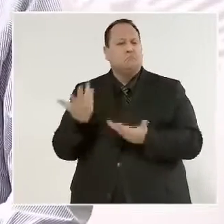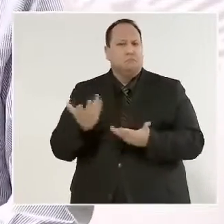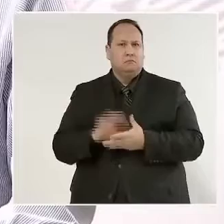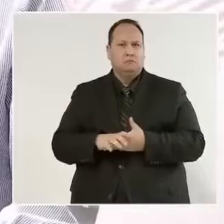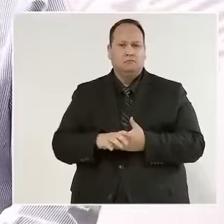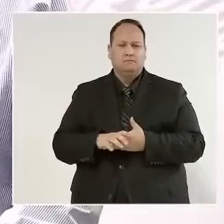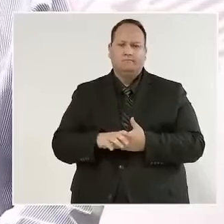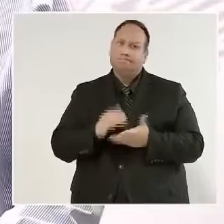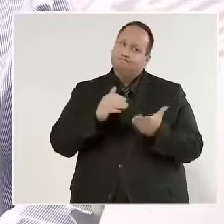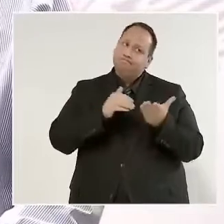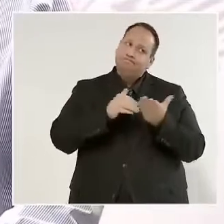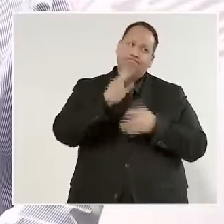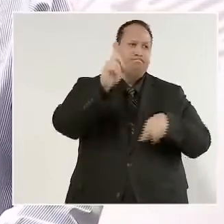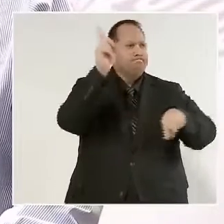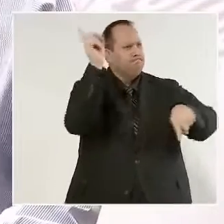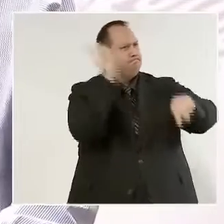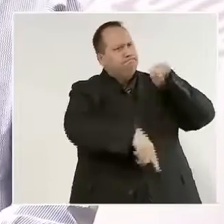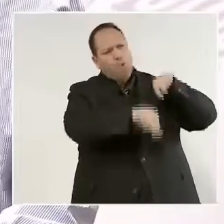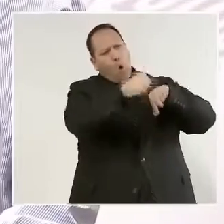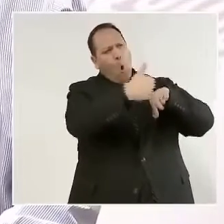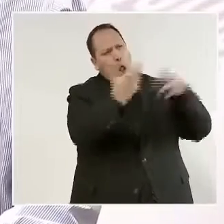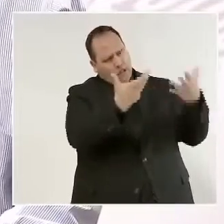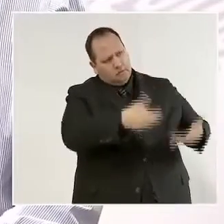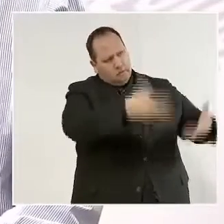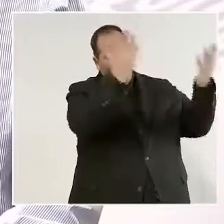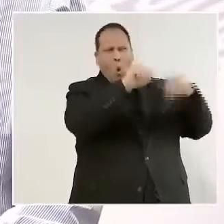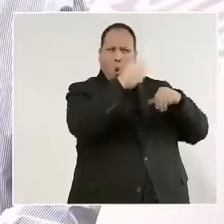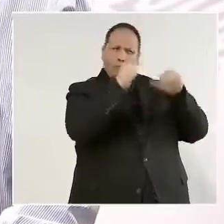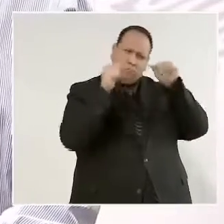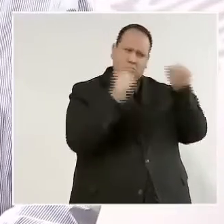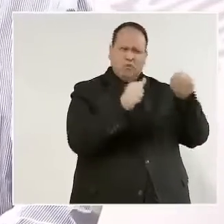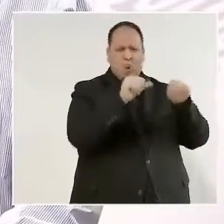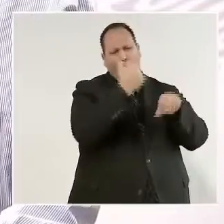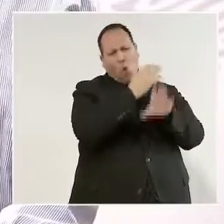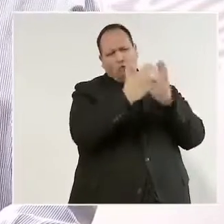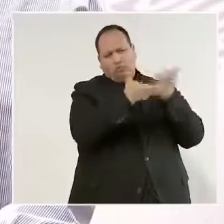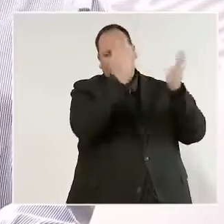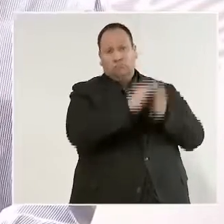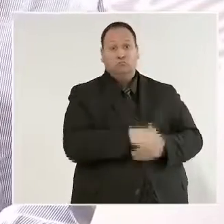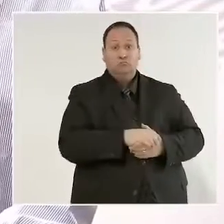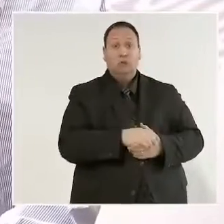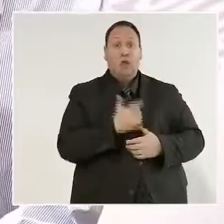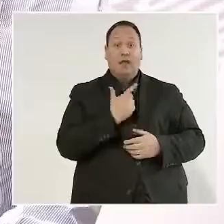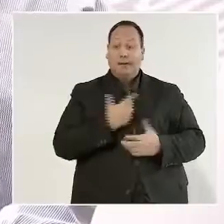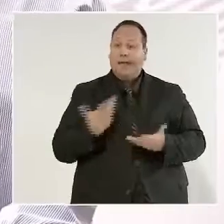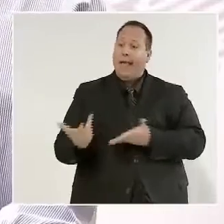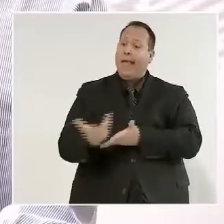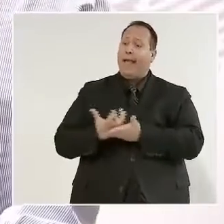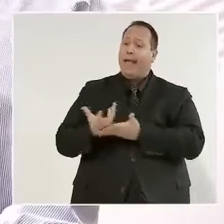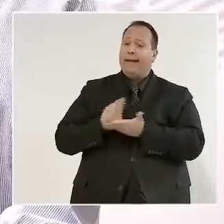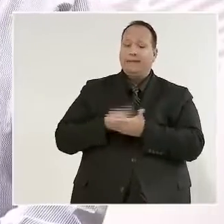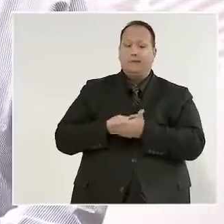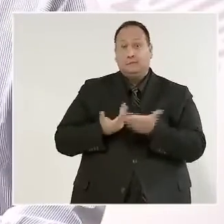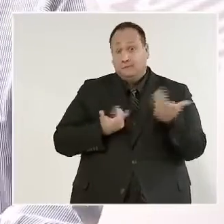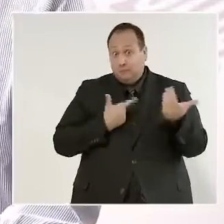a otra cosa. Dedícate a otra cosa. ¿Te gusta mucho el dinero?